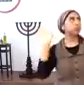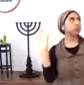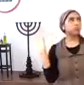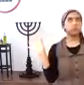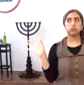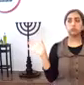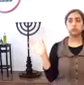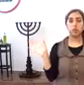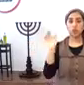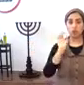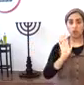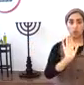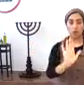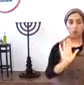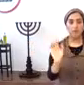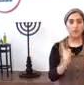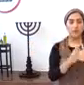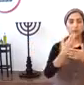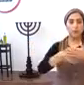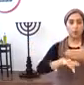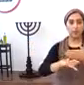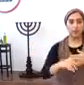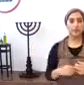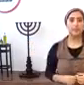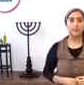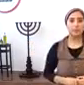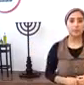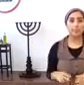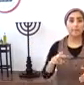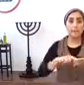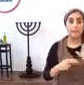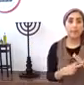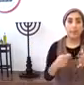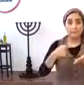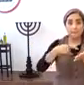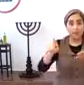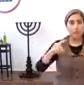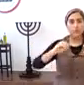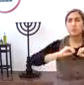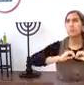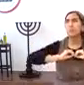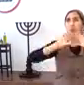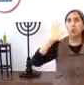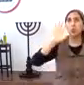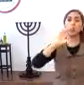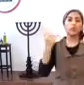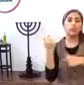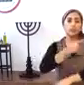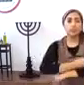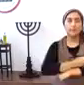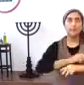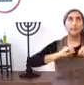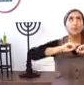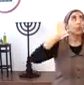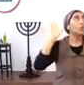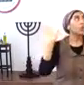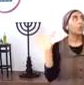tu primogenitura. Es decir, que la venta sea tan clara como este día.